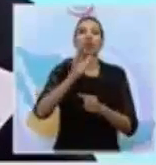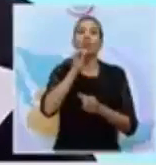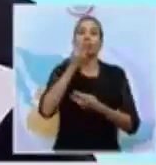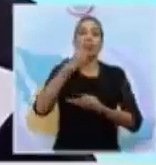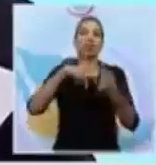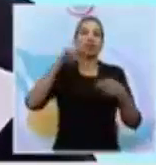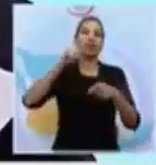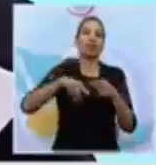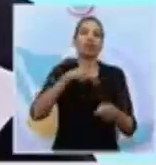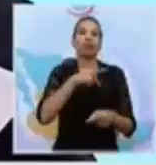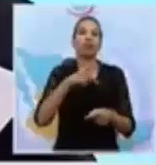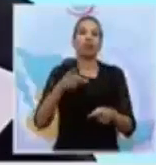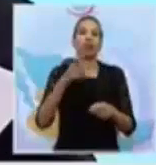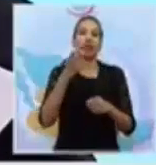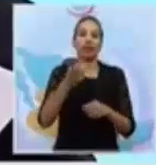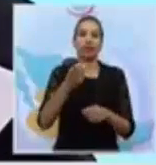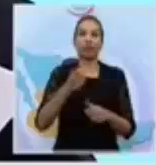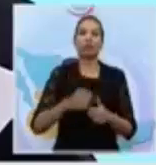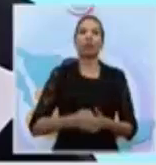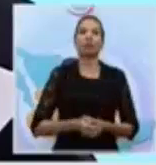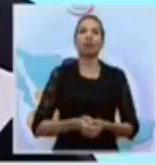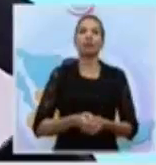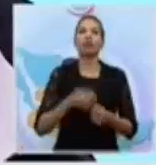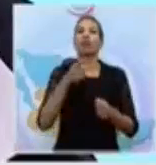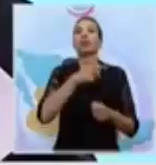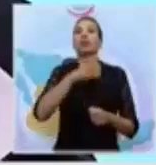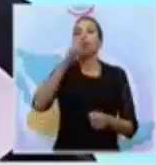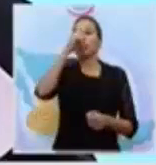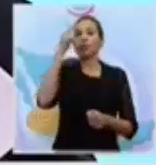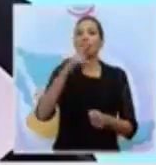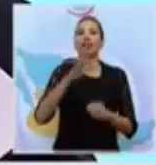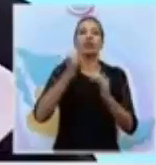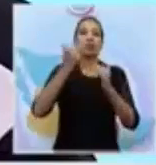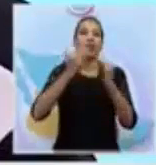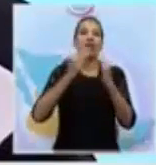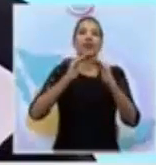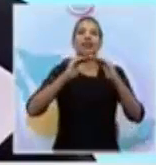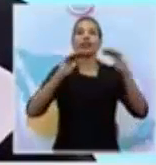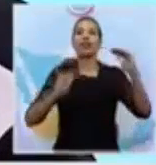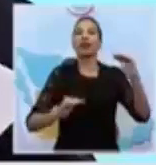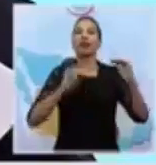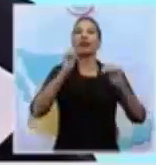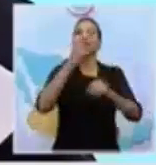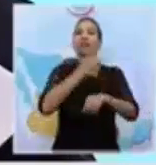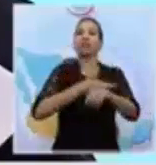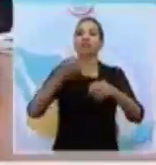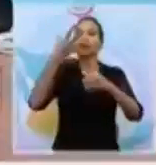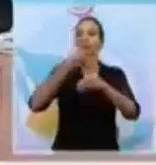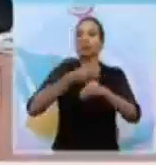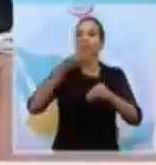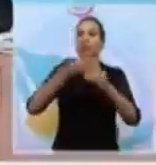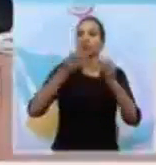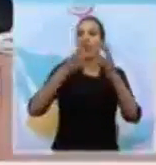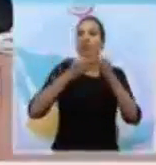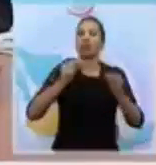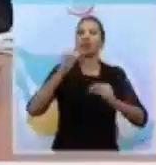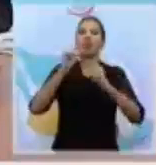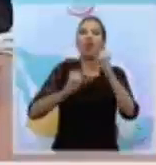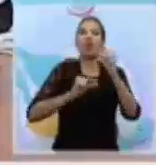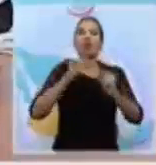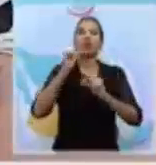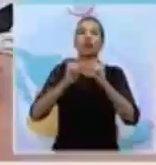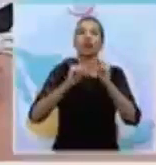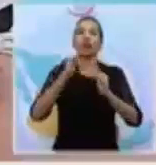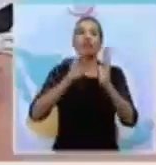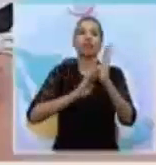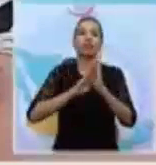sí solos resolver el problema de la pobreza. Y la desigualdad se resuelve gravando progresivamente,